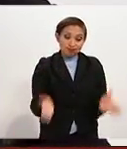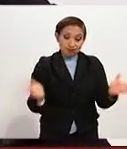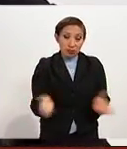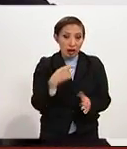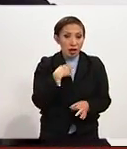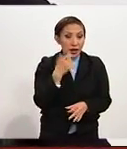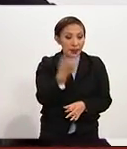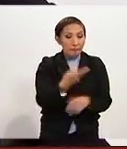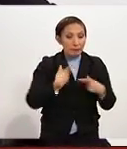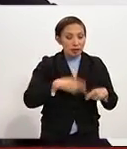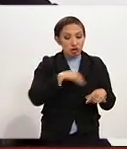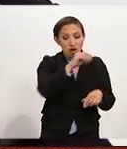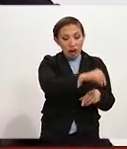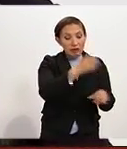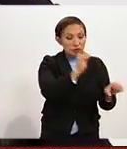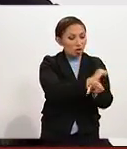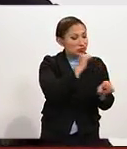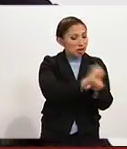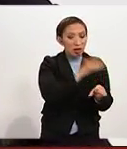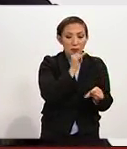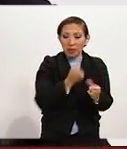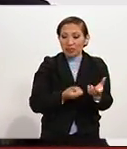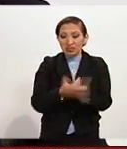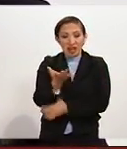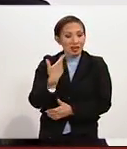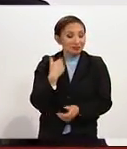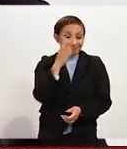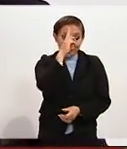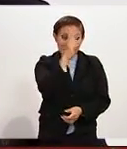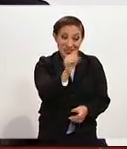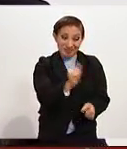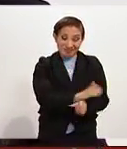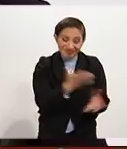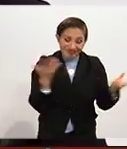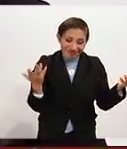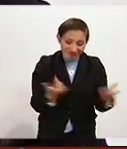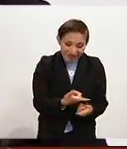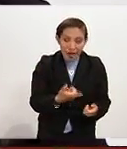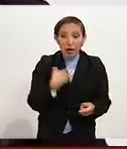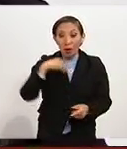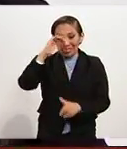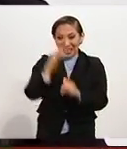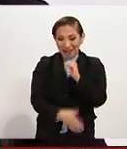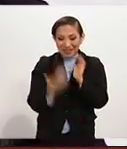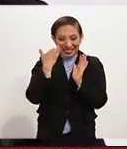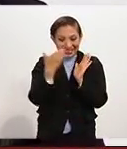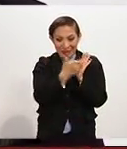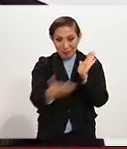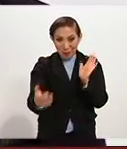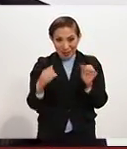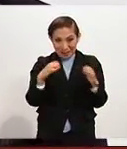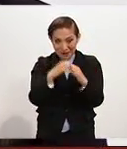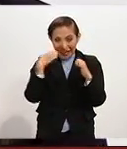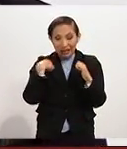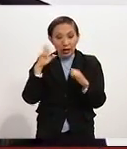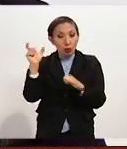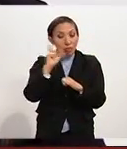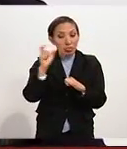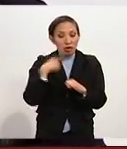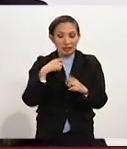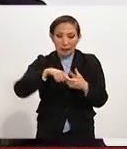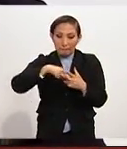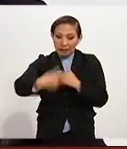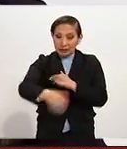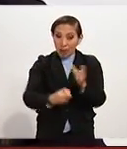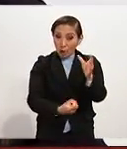a aquellas personas cuyos automóviles no están circulando, pero que una vez terminado este periodo de contingencia y una vez en